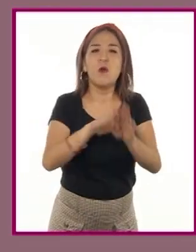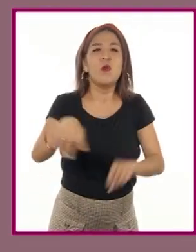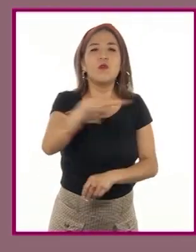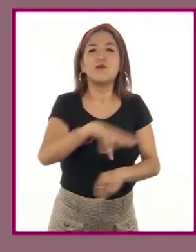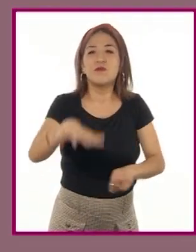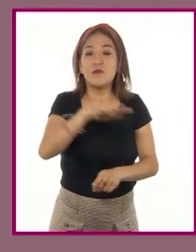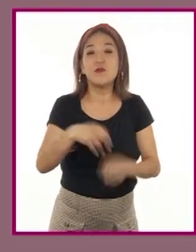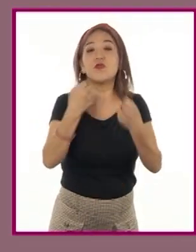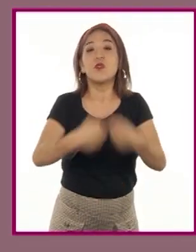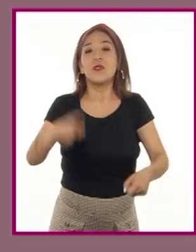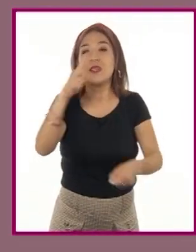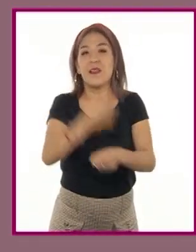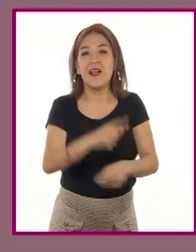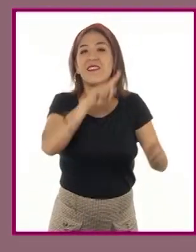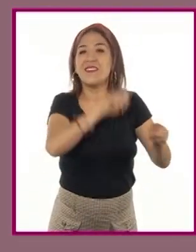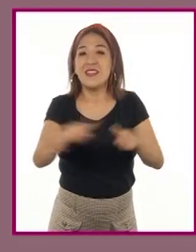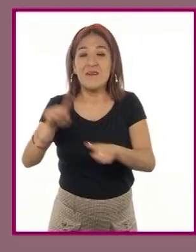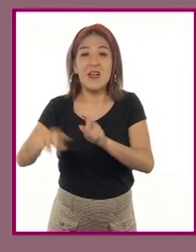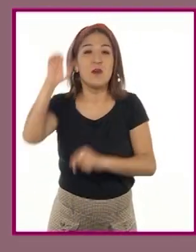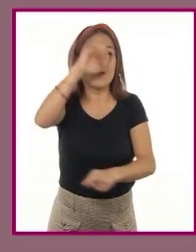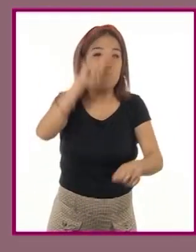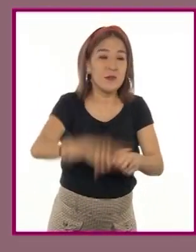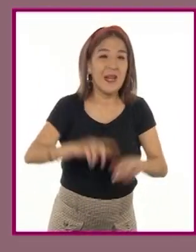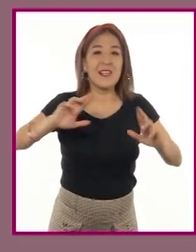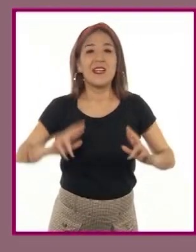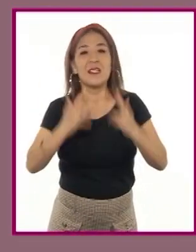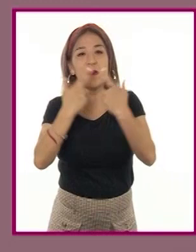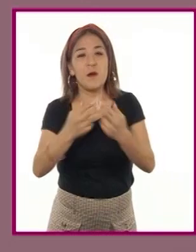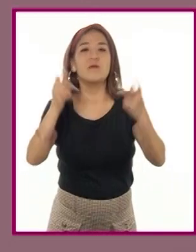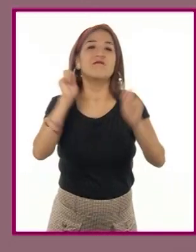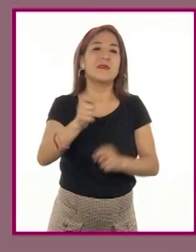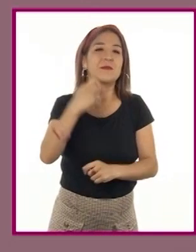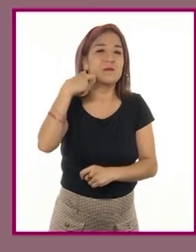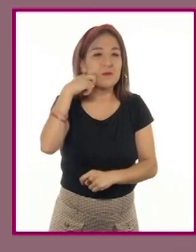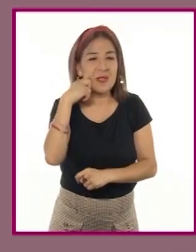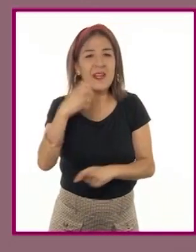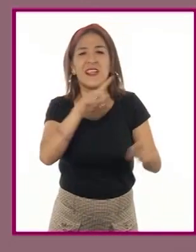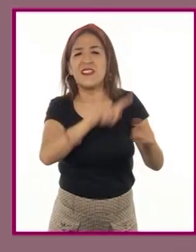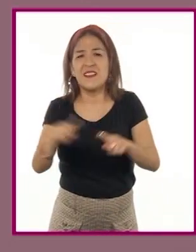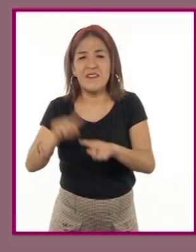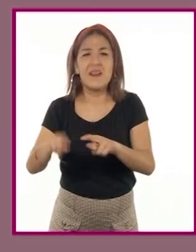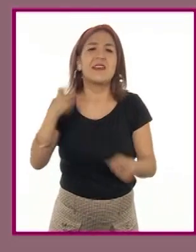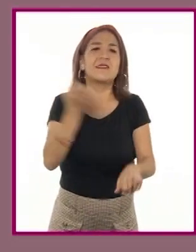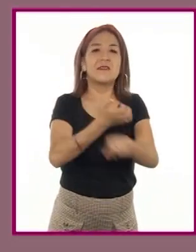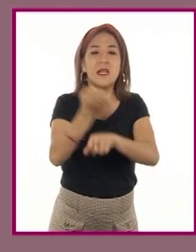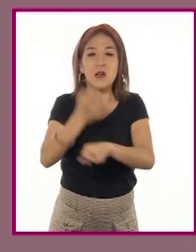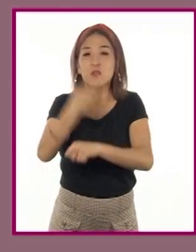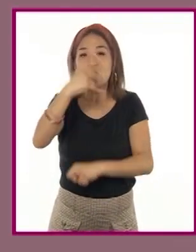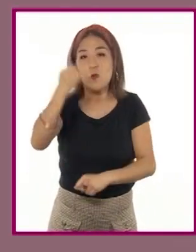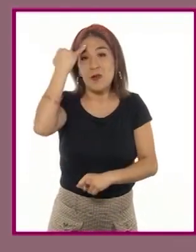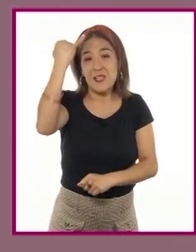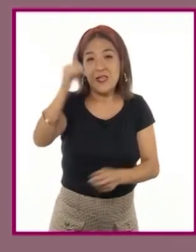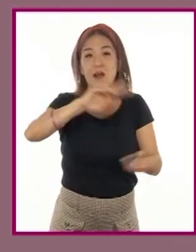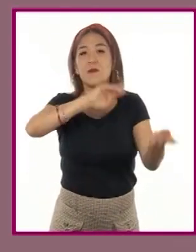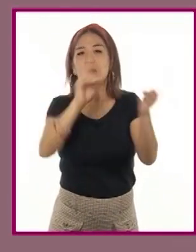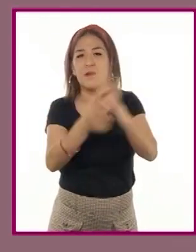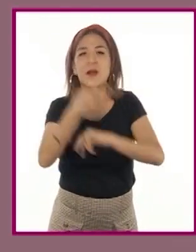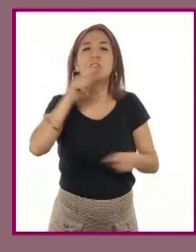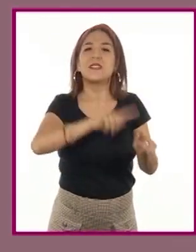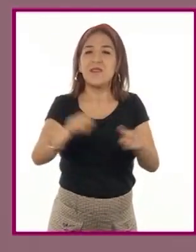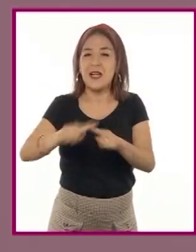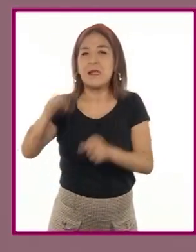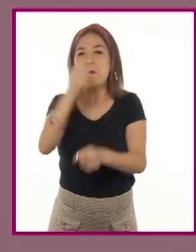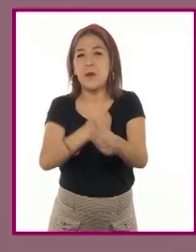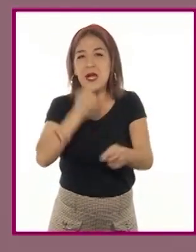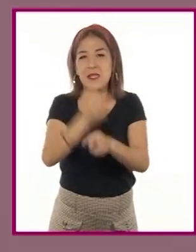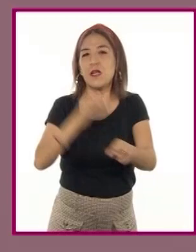mestiza con rasgos culturales propios, tejidos entre las distintas concepciones cosmogónicas y prácticas